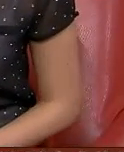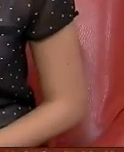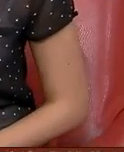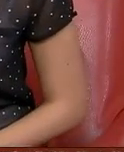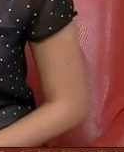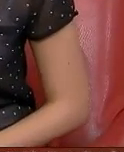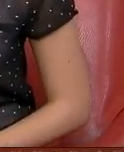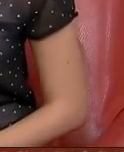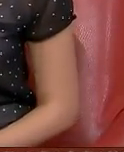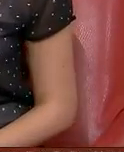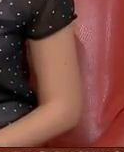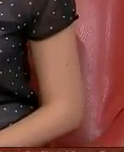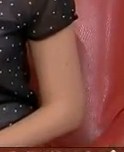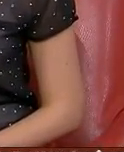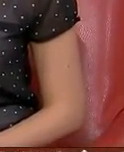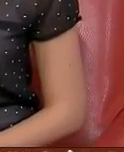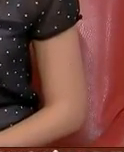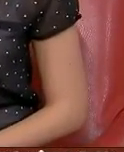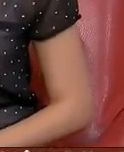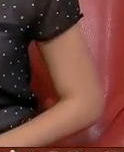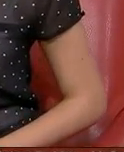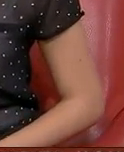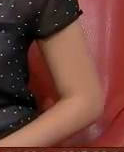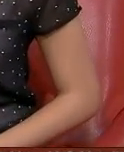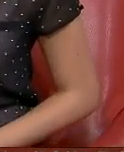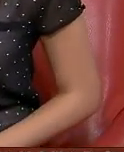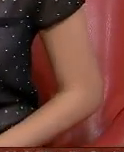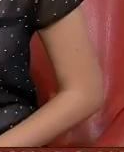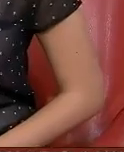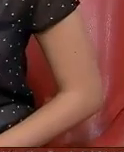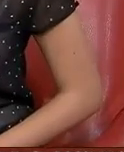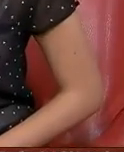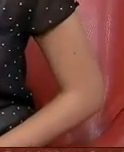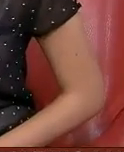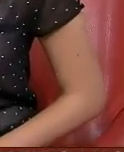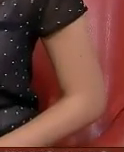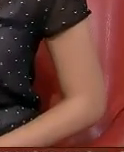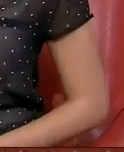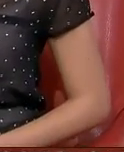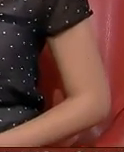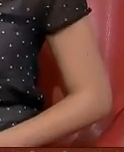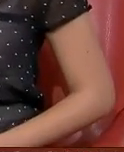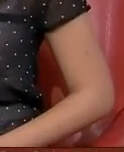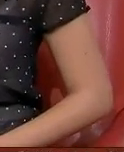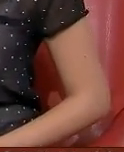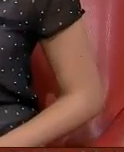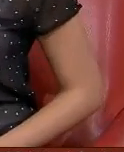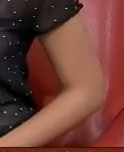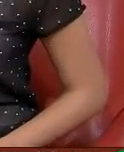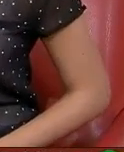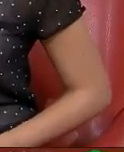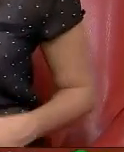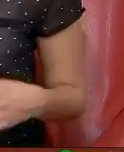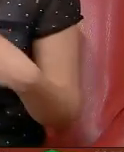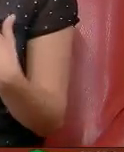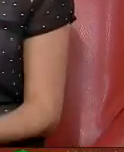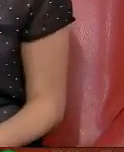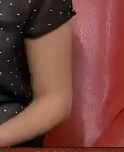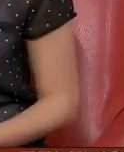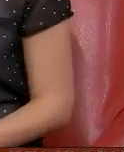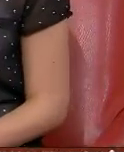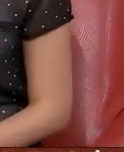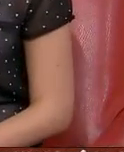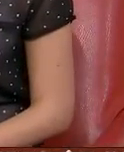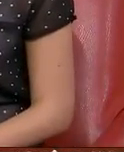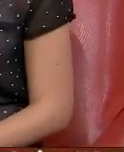buenos días, Pati, Omar. Me da muchísimo gusto, como siempre, saludarlos a ustedes y, por supuesto, a usted en su casa. Aquí le quiero